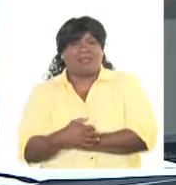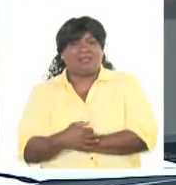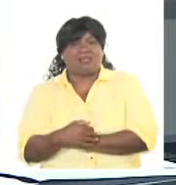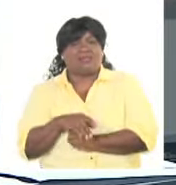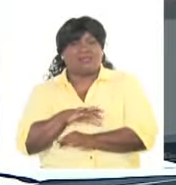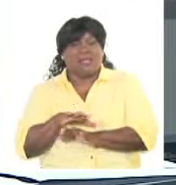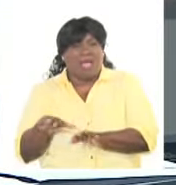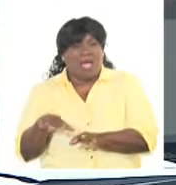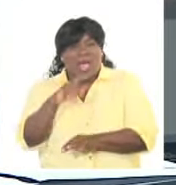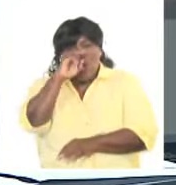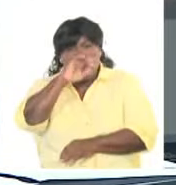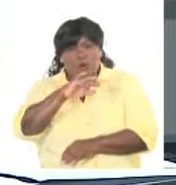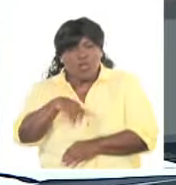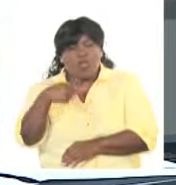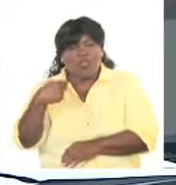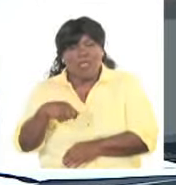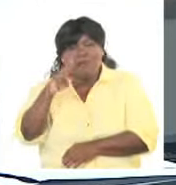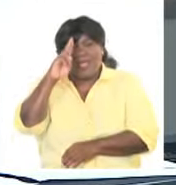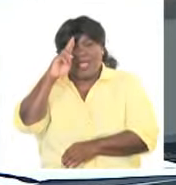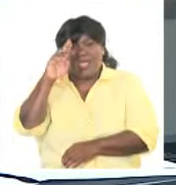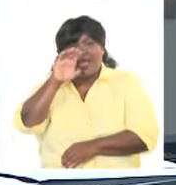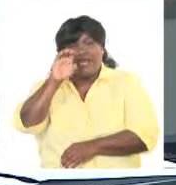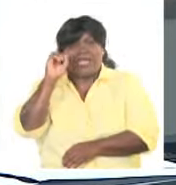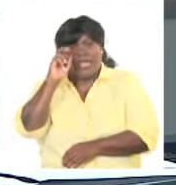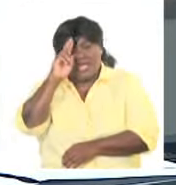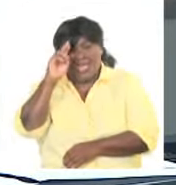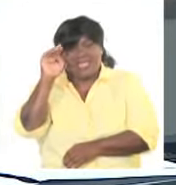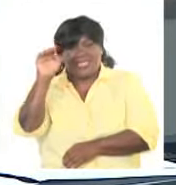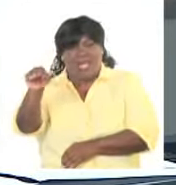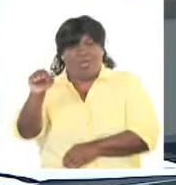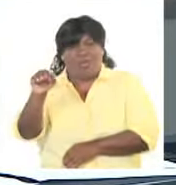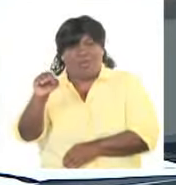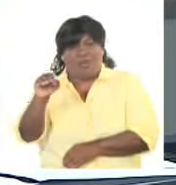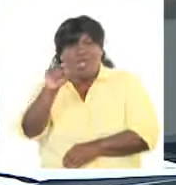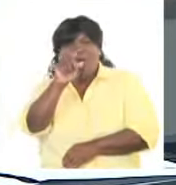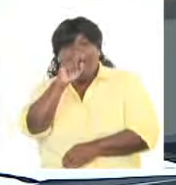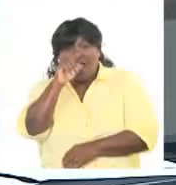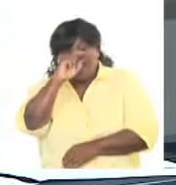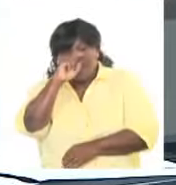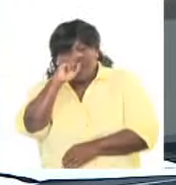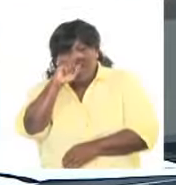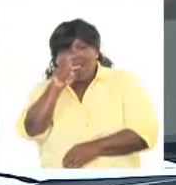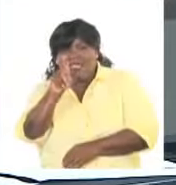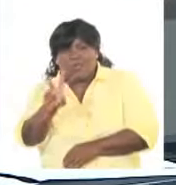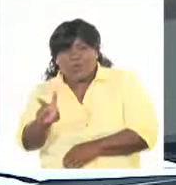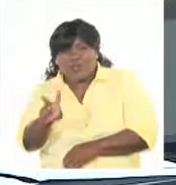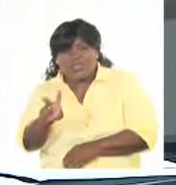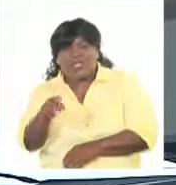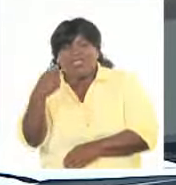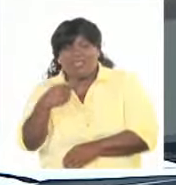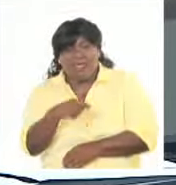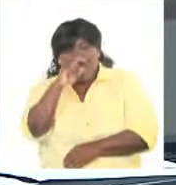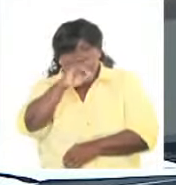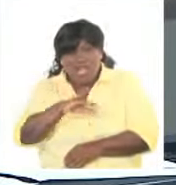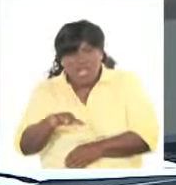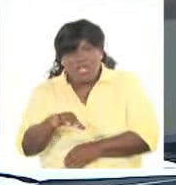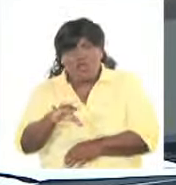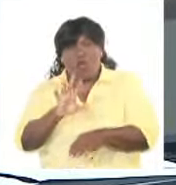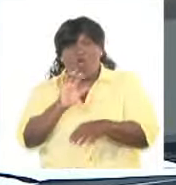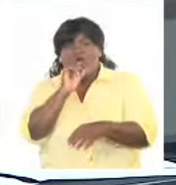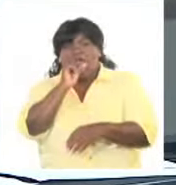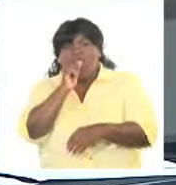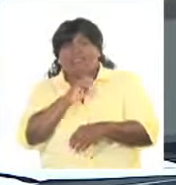que tienen que ser ingresados hasta los 12 años de edad para observarlo y ver la evolución. Pero reitero, esa diferenciación